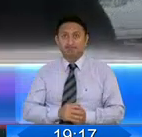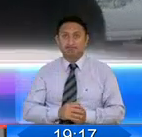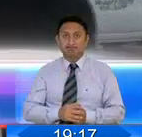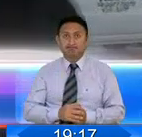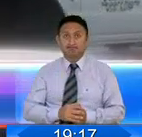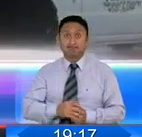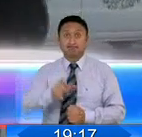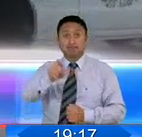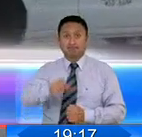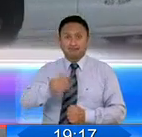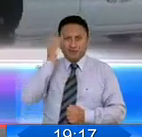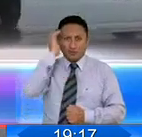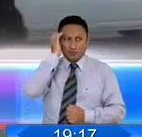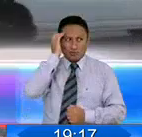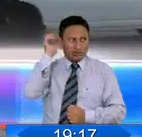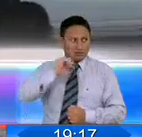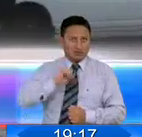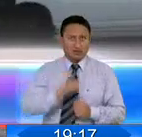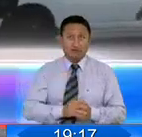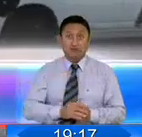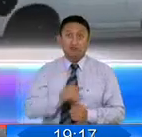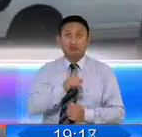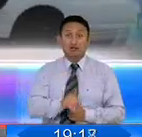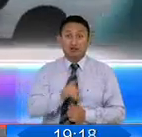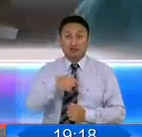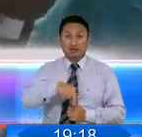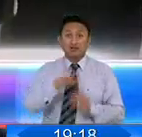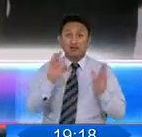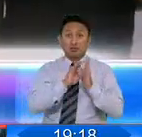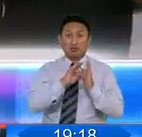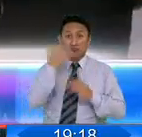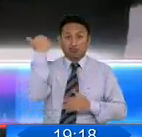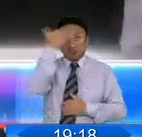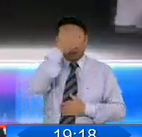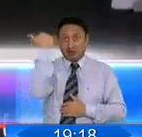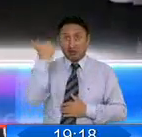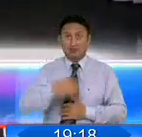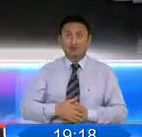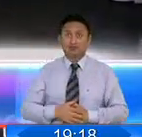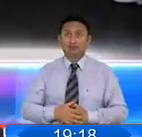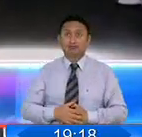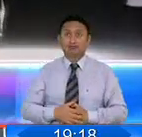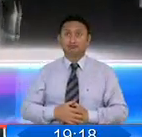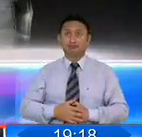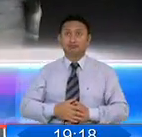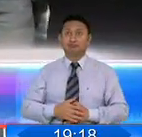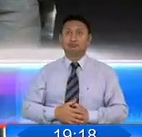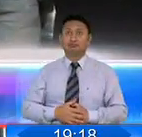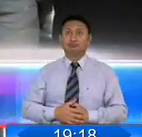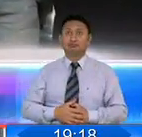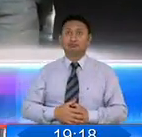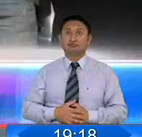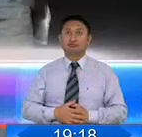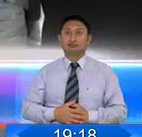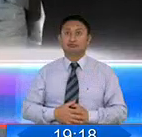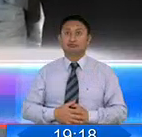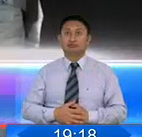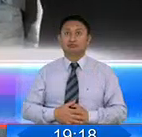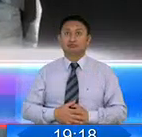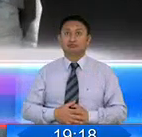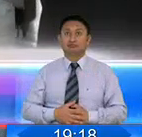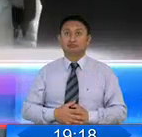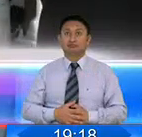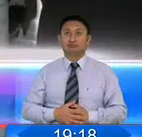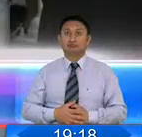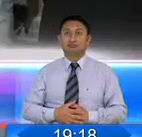desesperación de algunos ha llevado a que sean estafados en redes sociales. A ver, todos los que están por oxígeno.